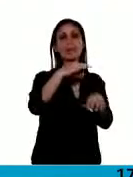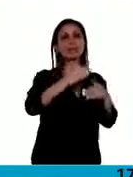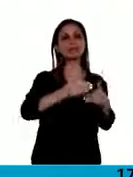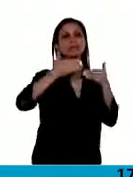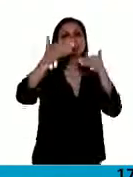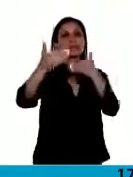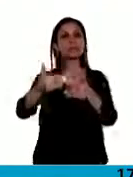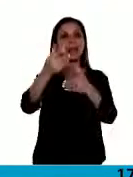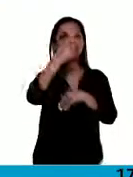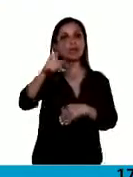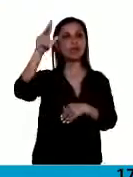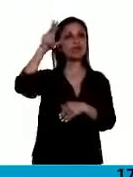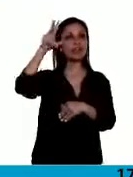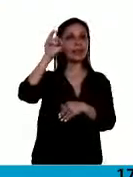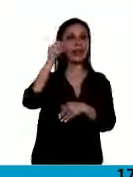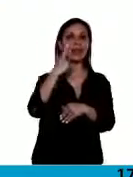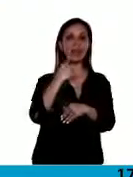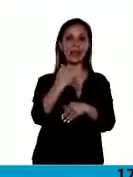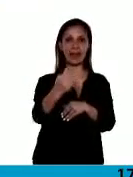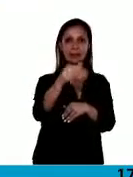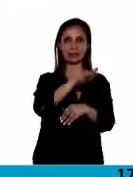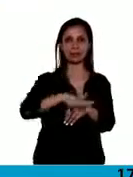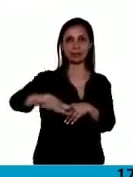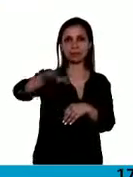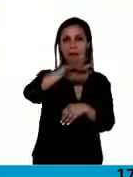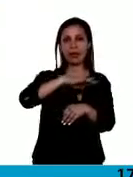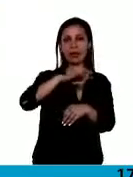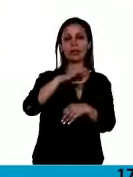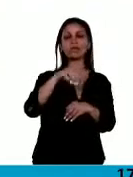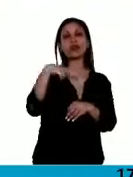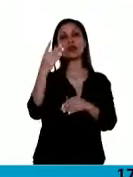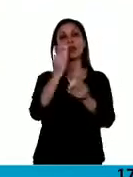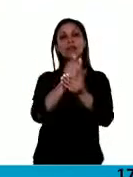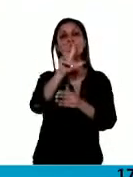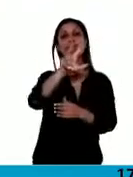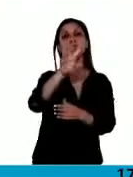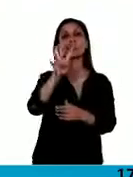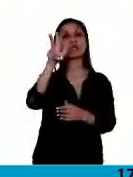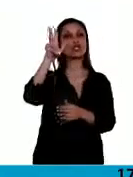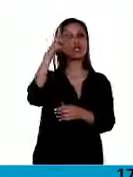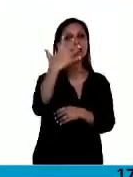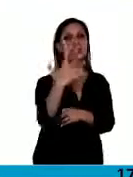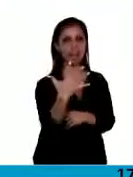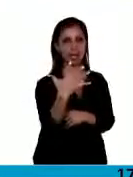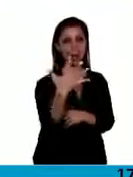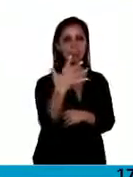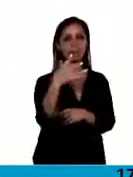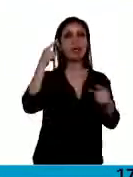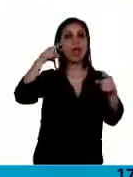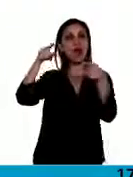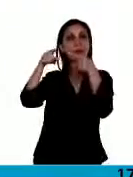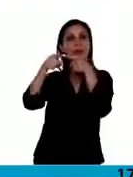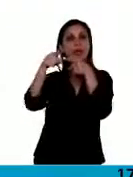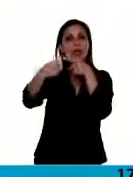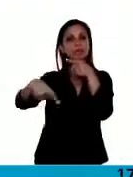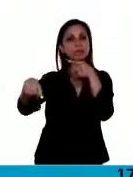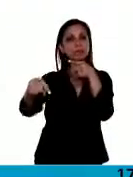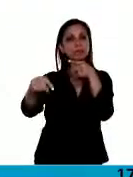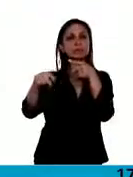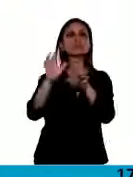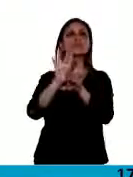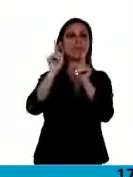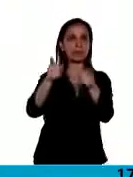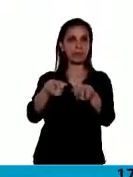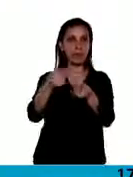el predio de Guernica, y el 3485, que tiene como objeto la expropiación de